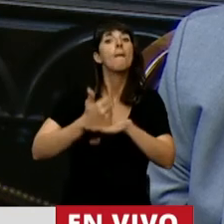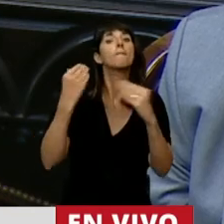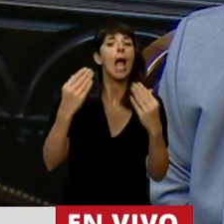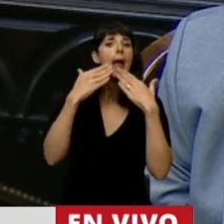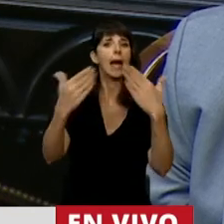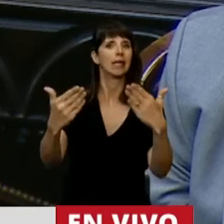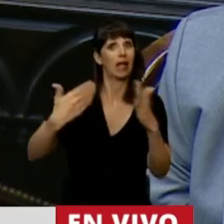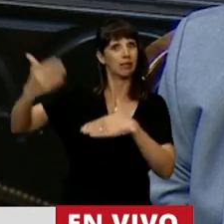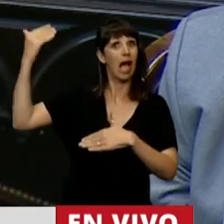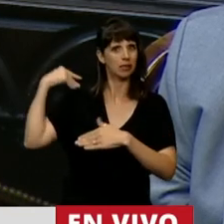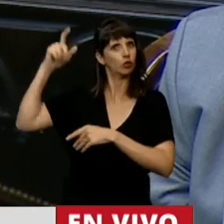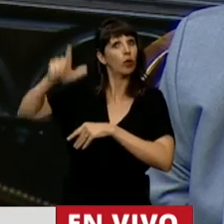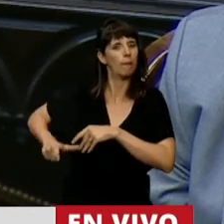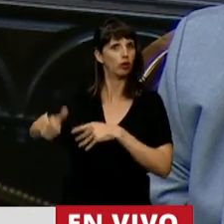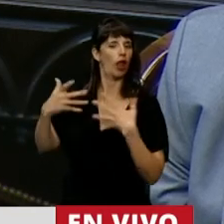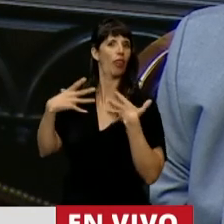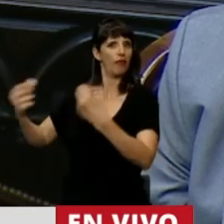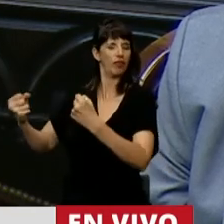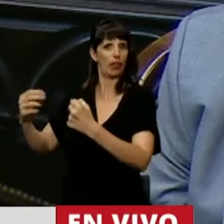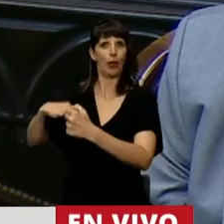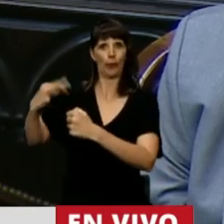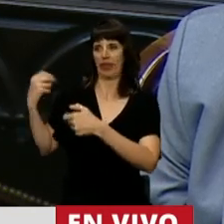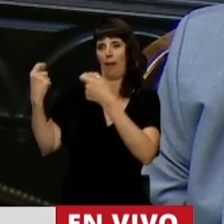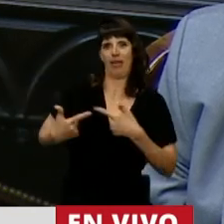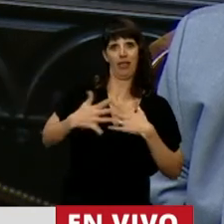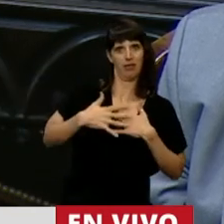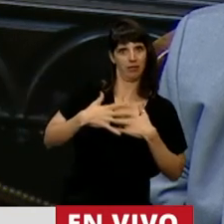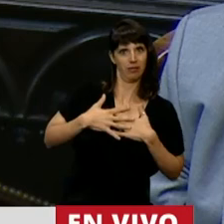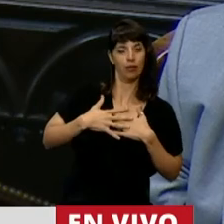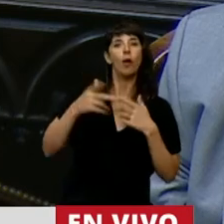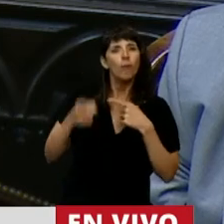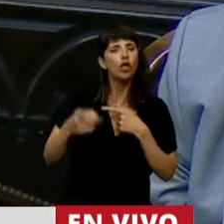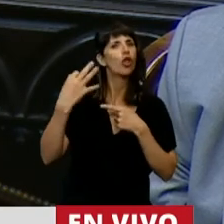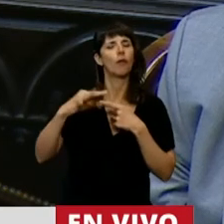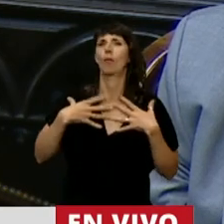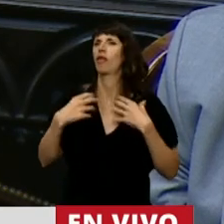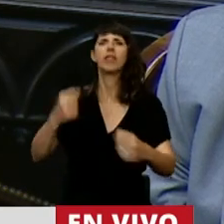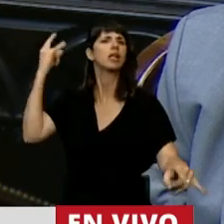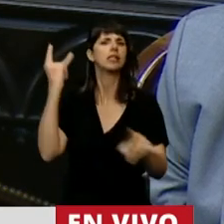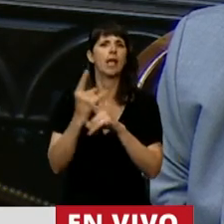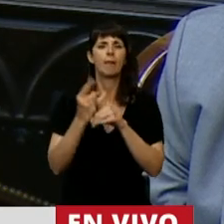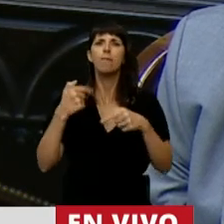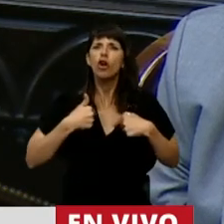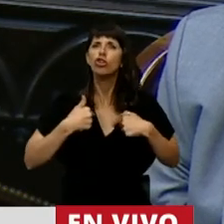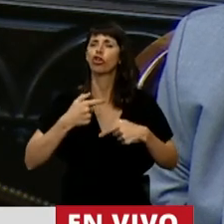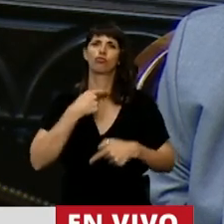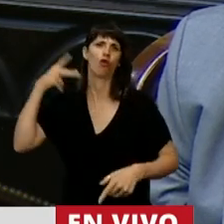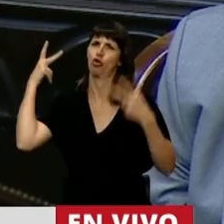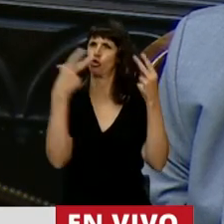un precepto que tenemos que defender siempre. Por eso me voy a oponer, voy a estar en